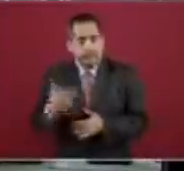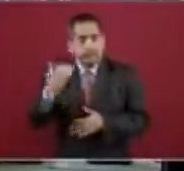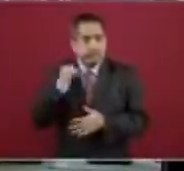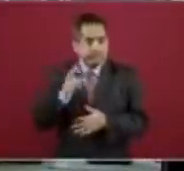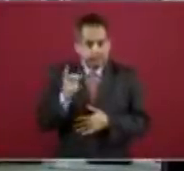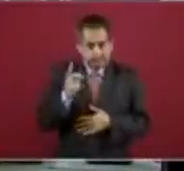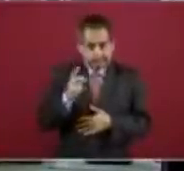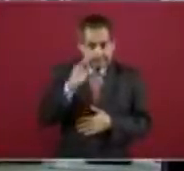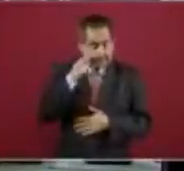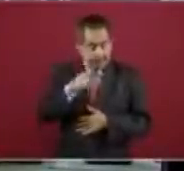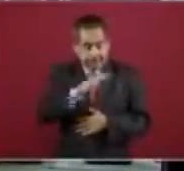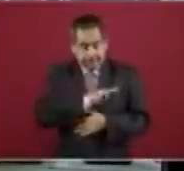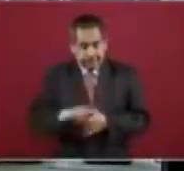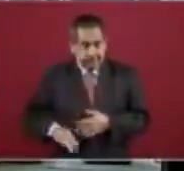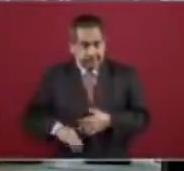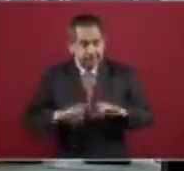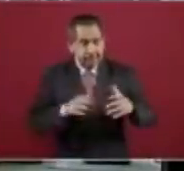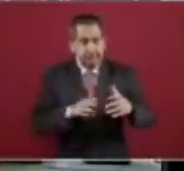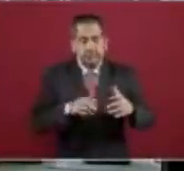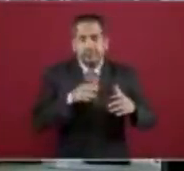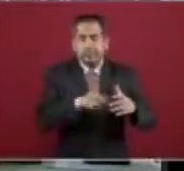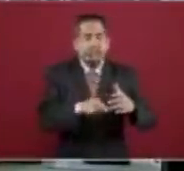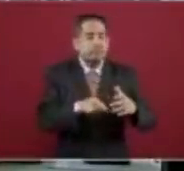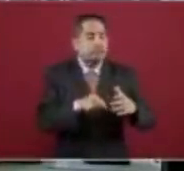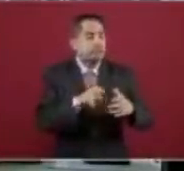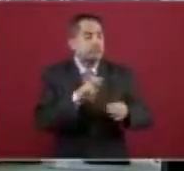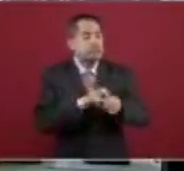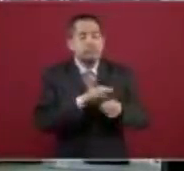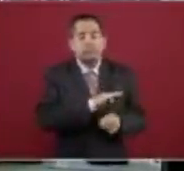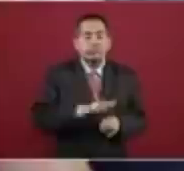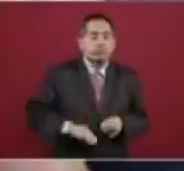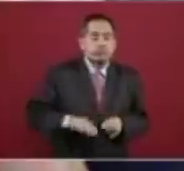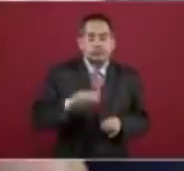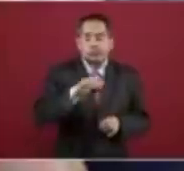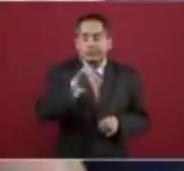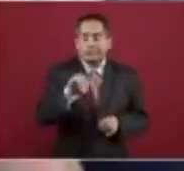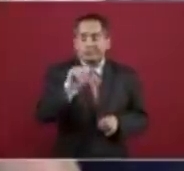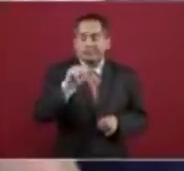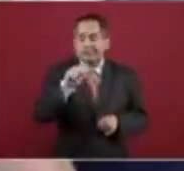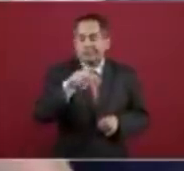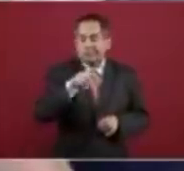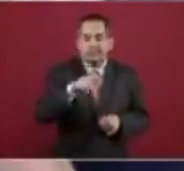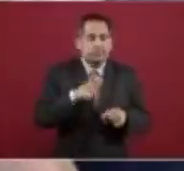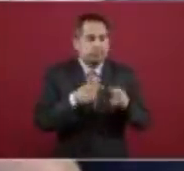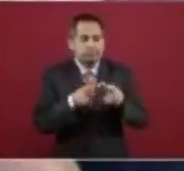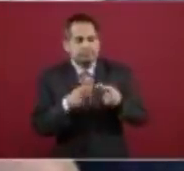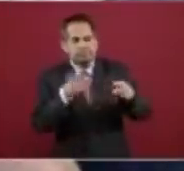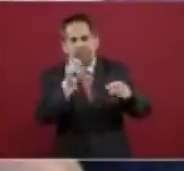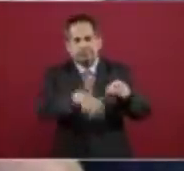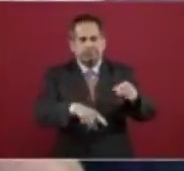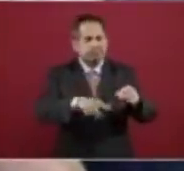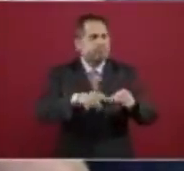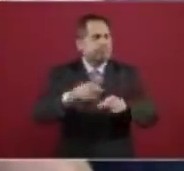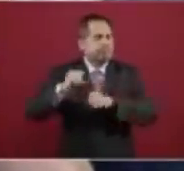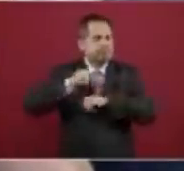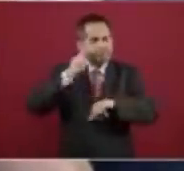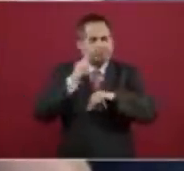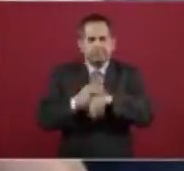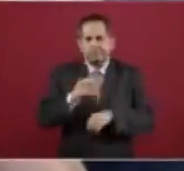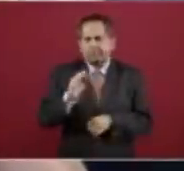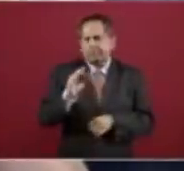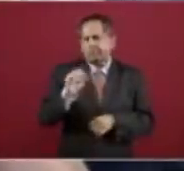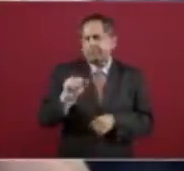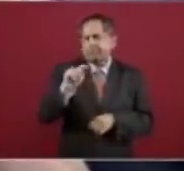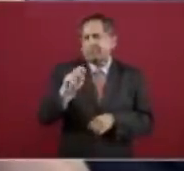la paramunicipal, la Junta de Agua Potable del municipio de Ahome, Japama, destituye al gerente general Luis Felipe Villegas Castañeda